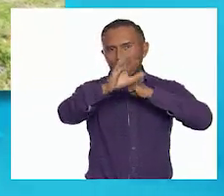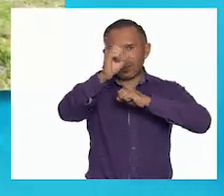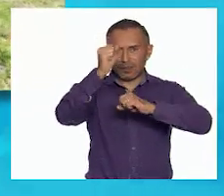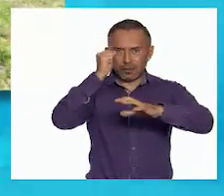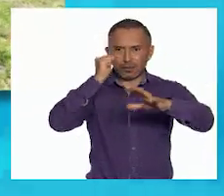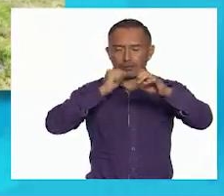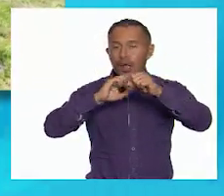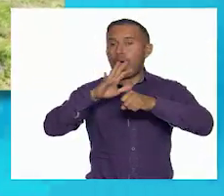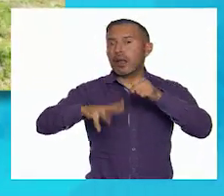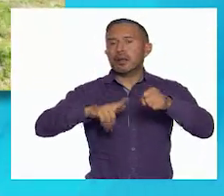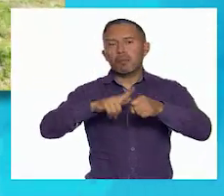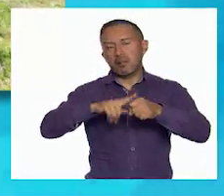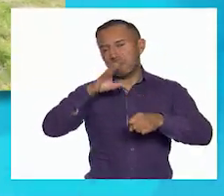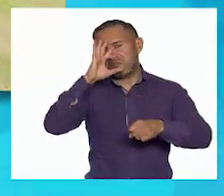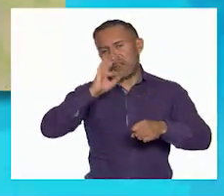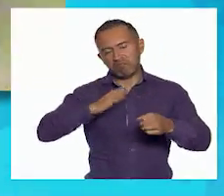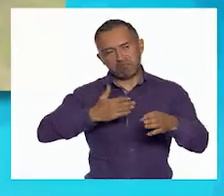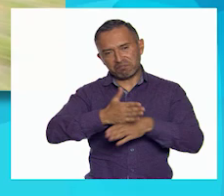animales no pasaban.